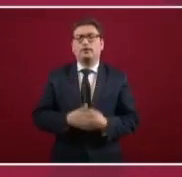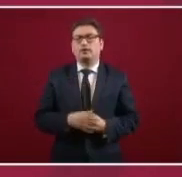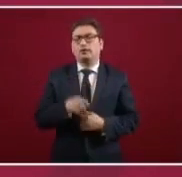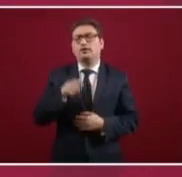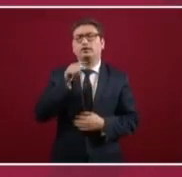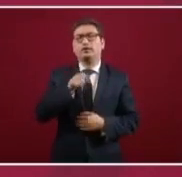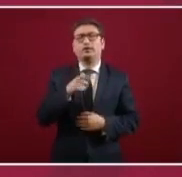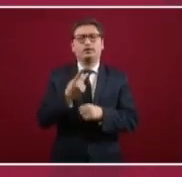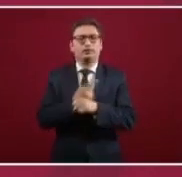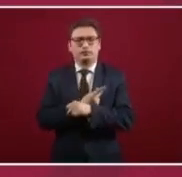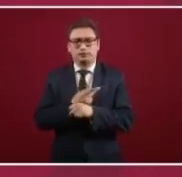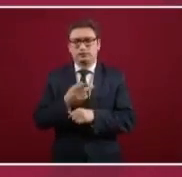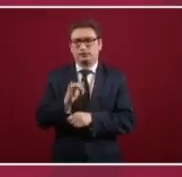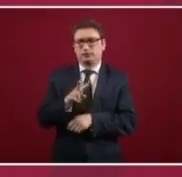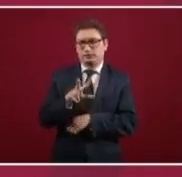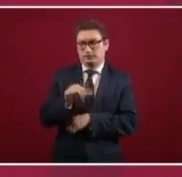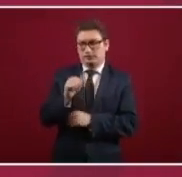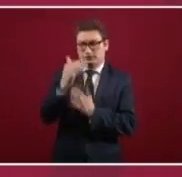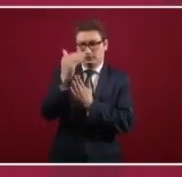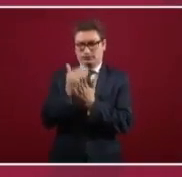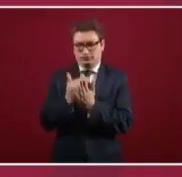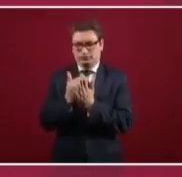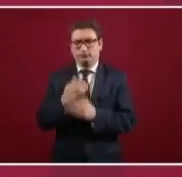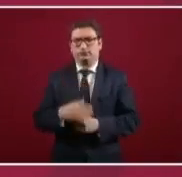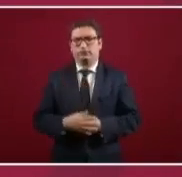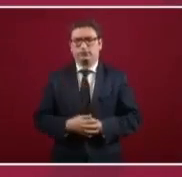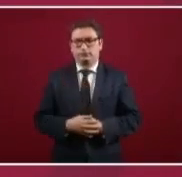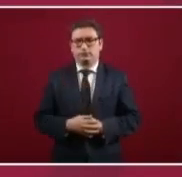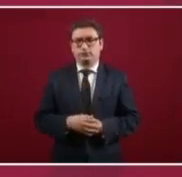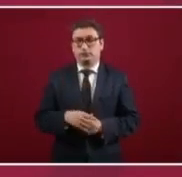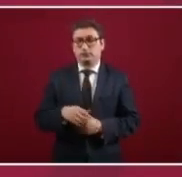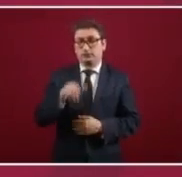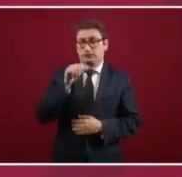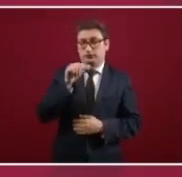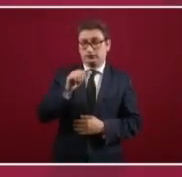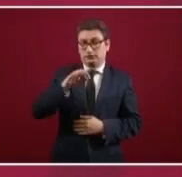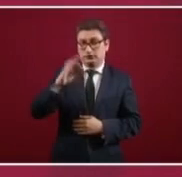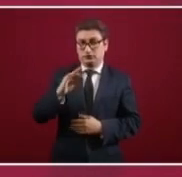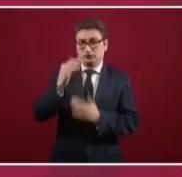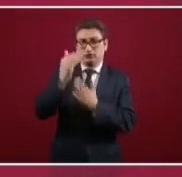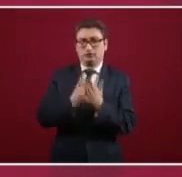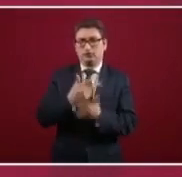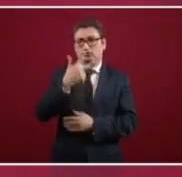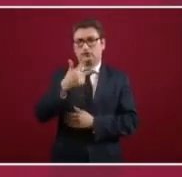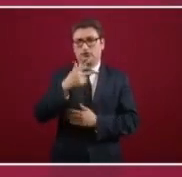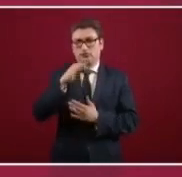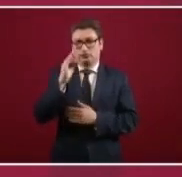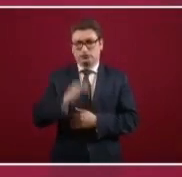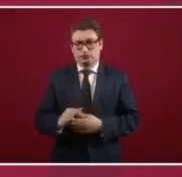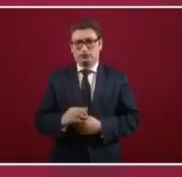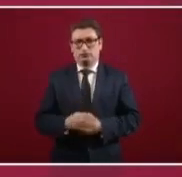el iva del 16 al 8%